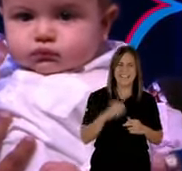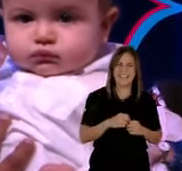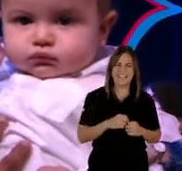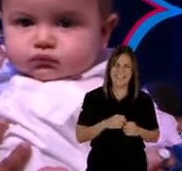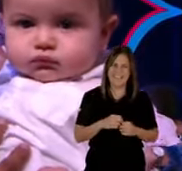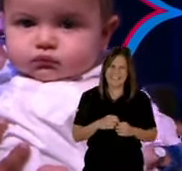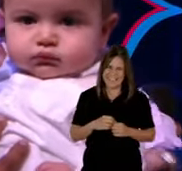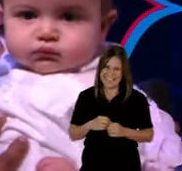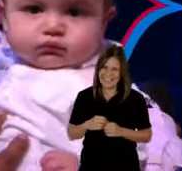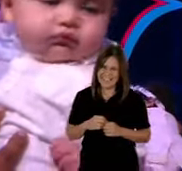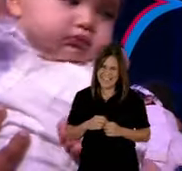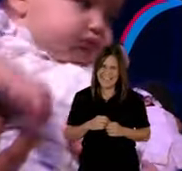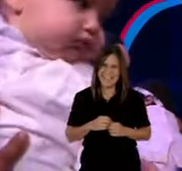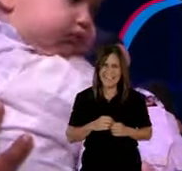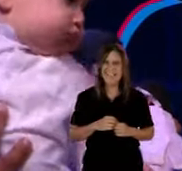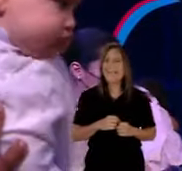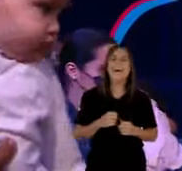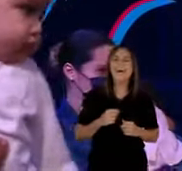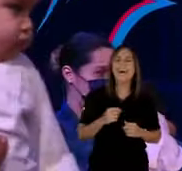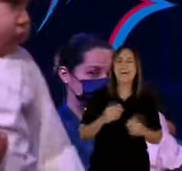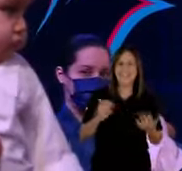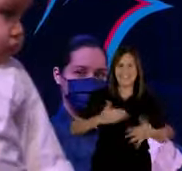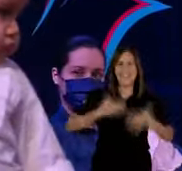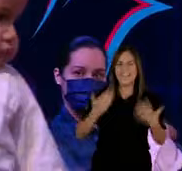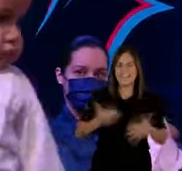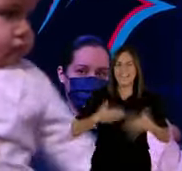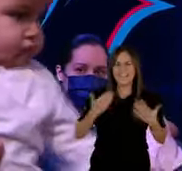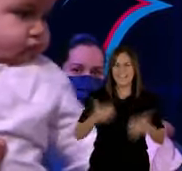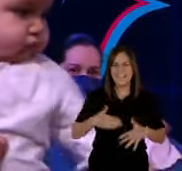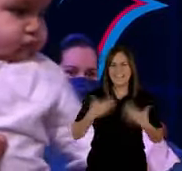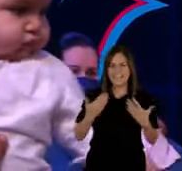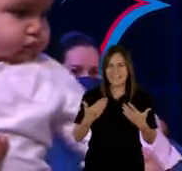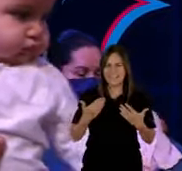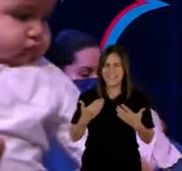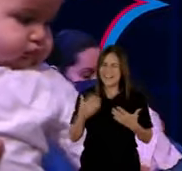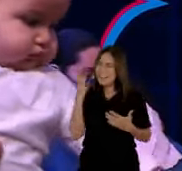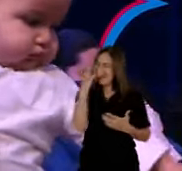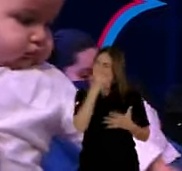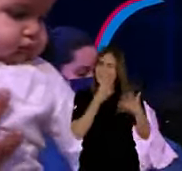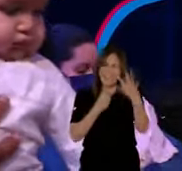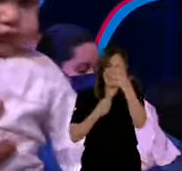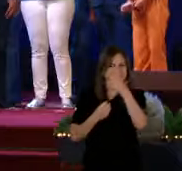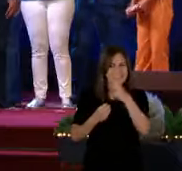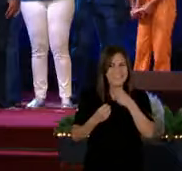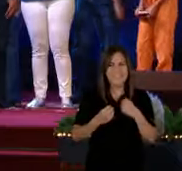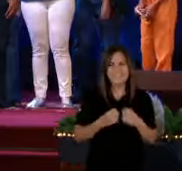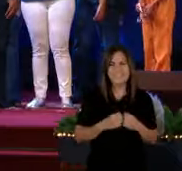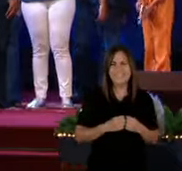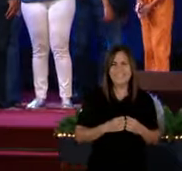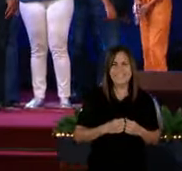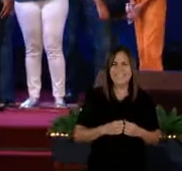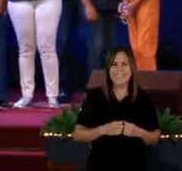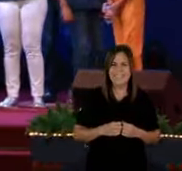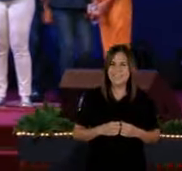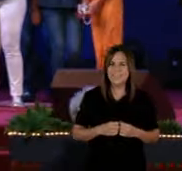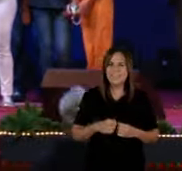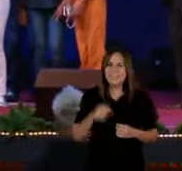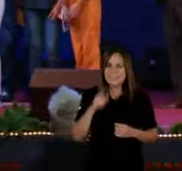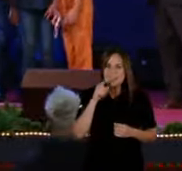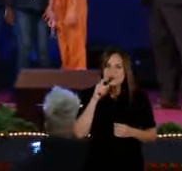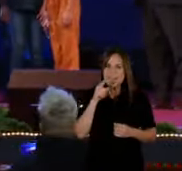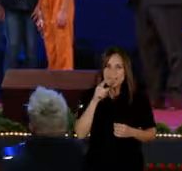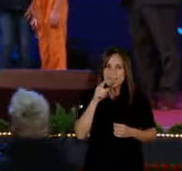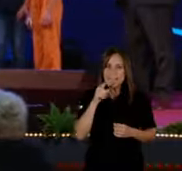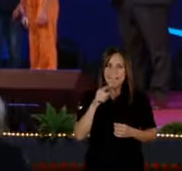¿Ves cómo los hermanos se alegran? Es una alegría. ¡Ay, qué cosa linda! ¡Ay, Dios mío! Aquí tenemos una que está con